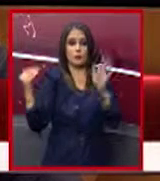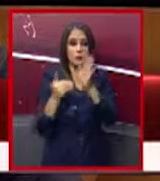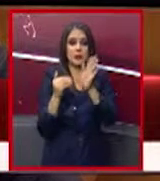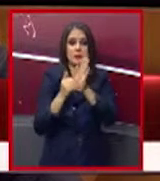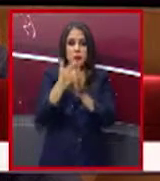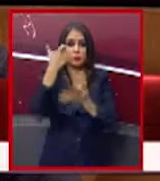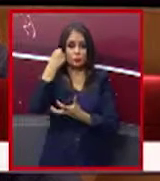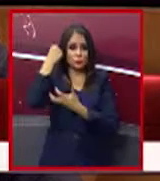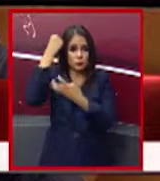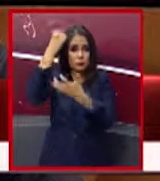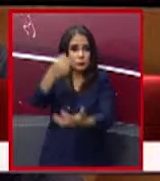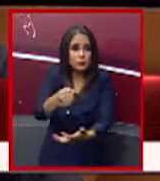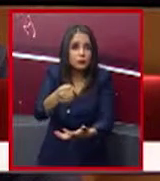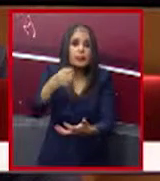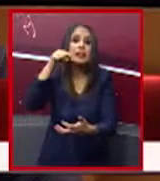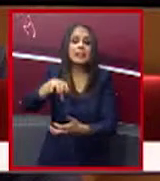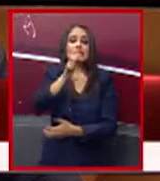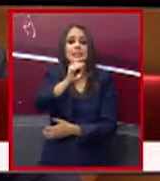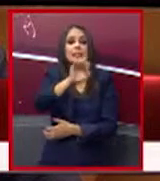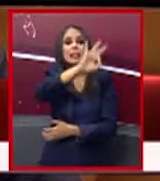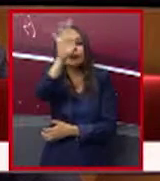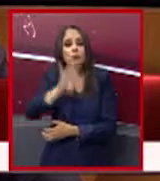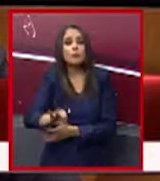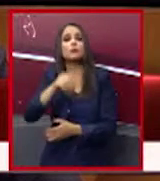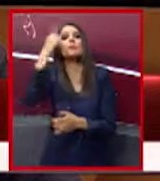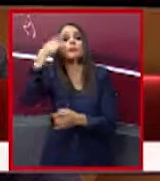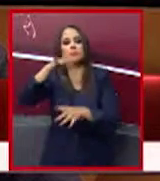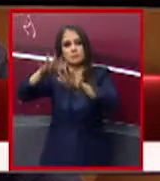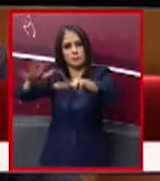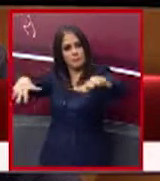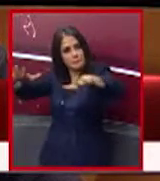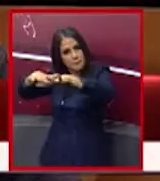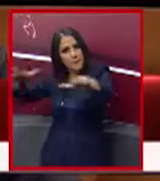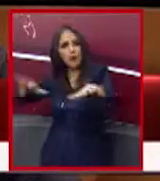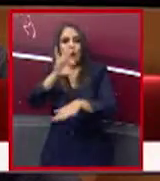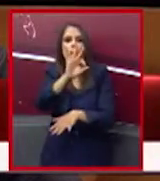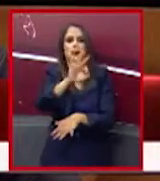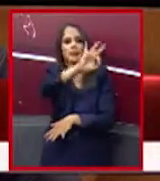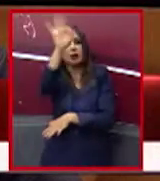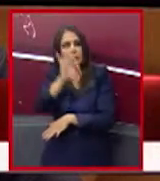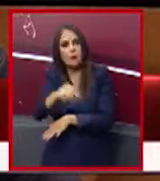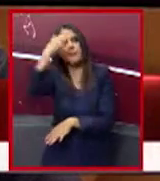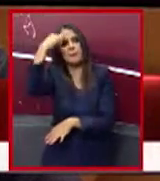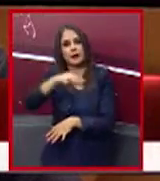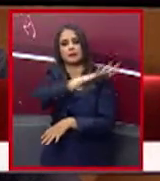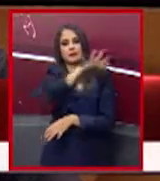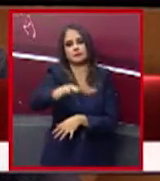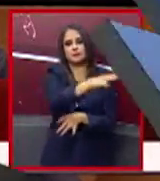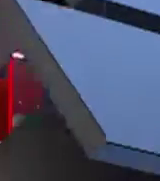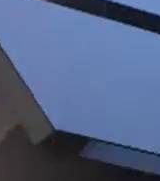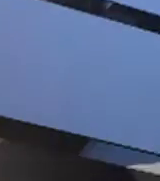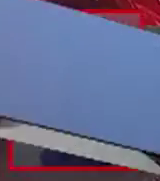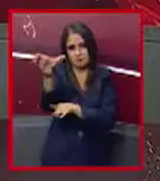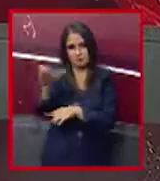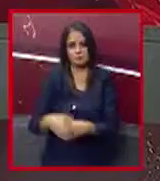de captura, el 60% es mares y el 40% es la acuacultura.